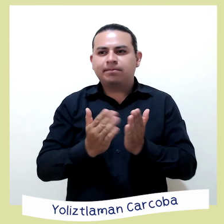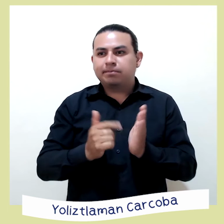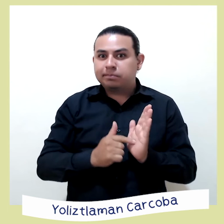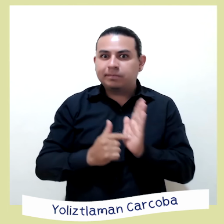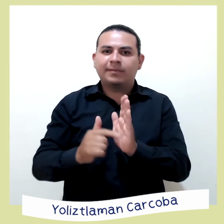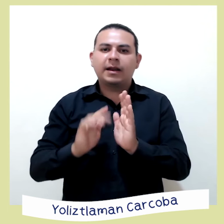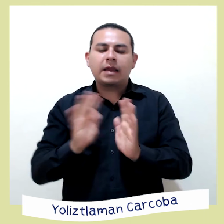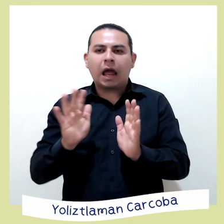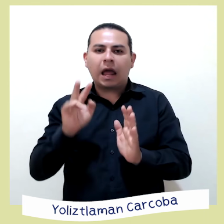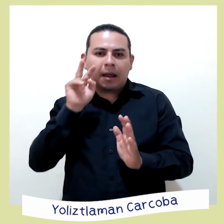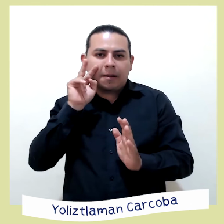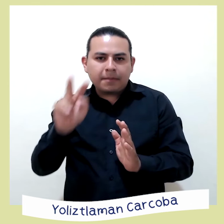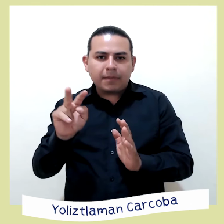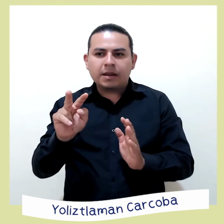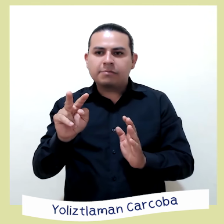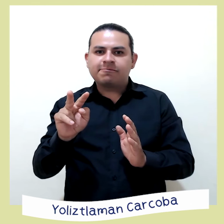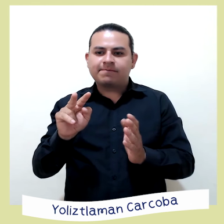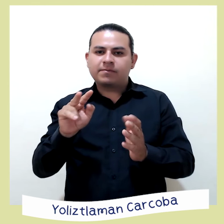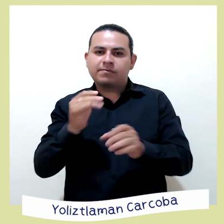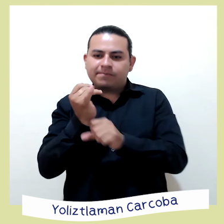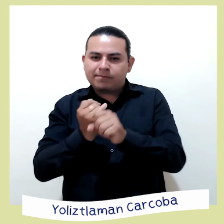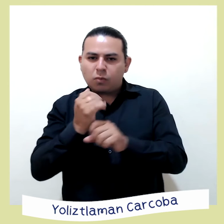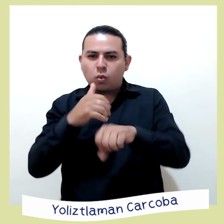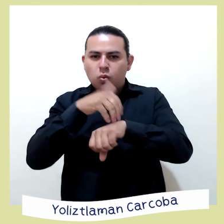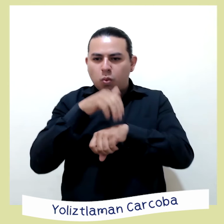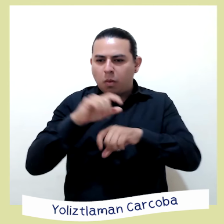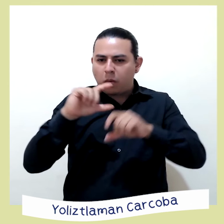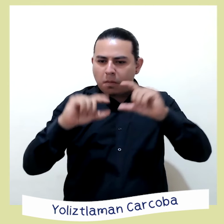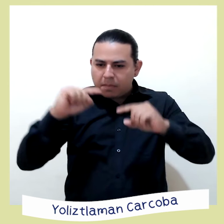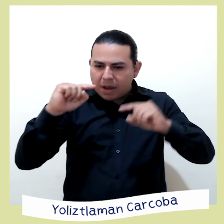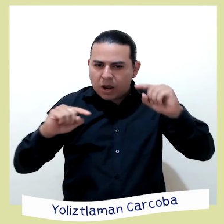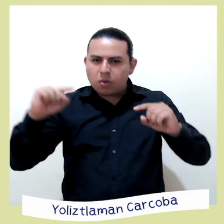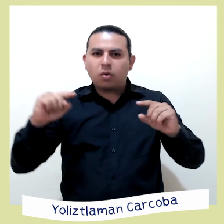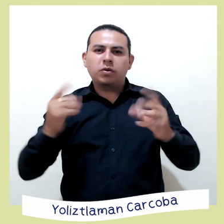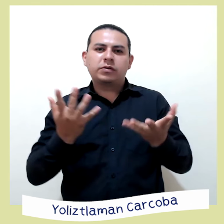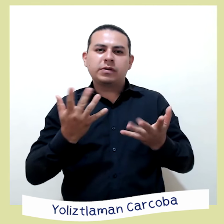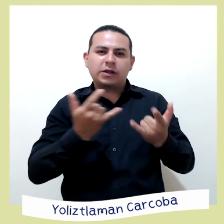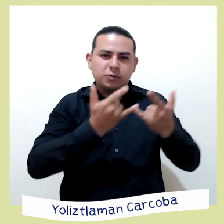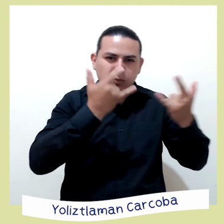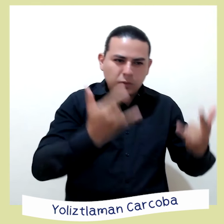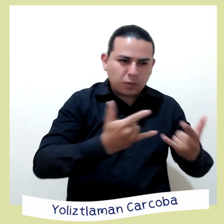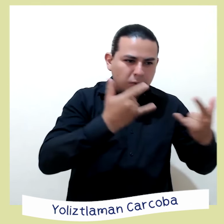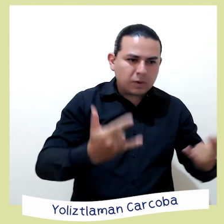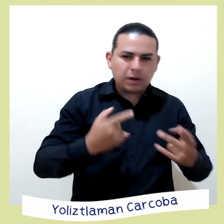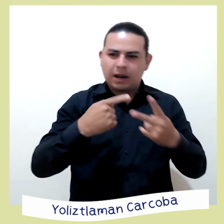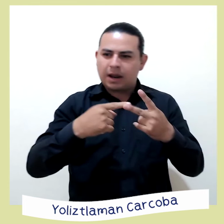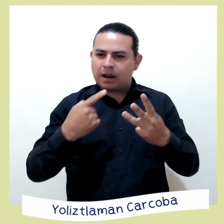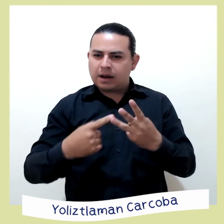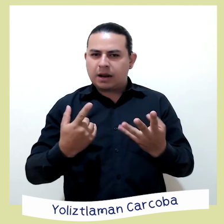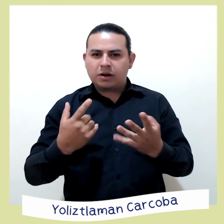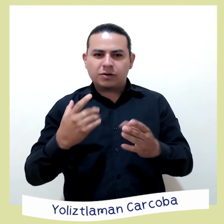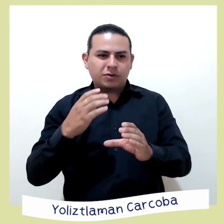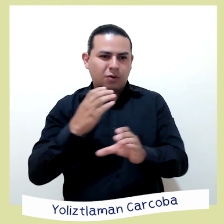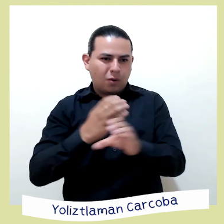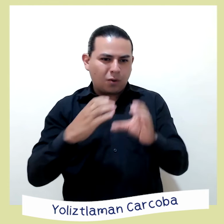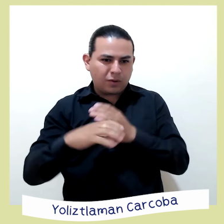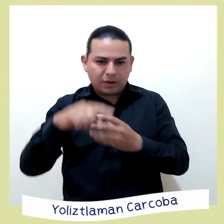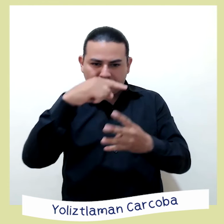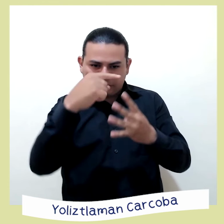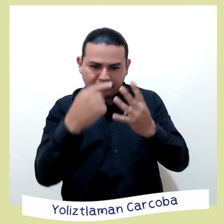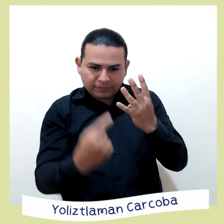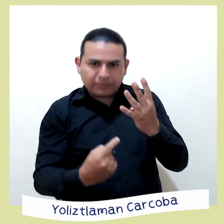reporte de alcance global que demuestra, que hace una recopilación del conocimiento y que demuestra